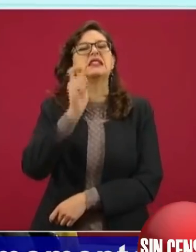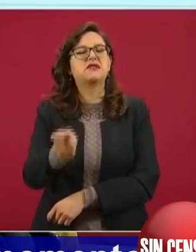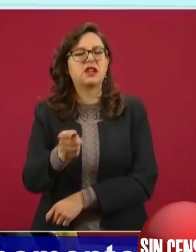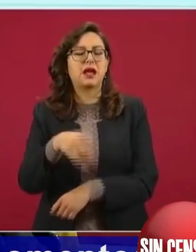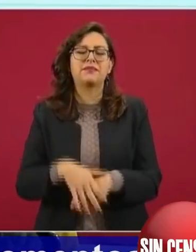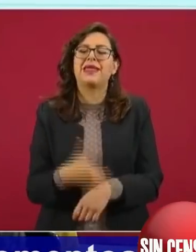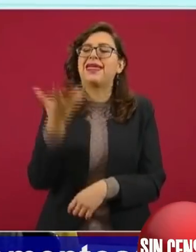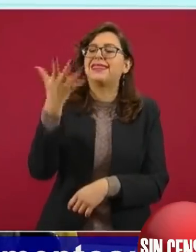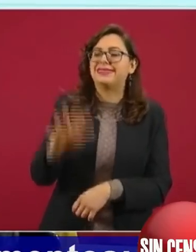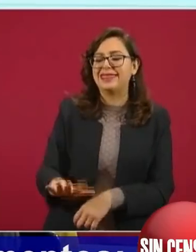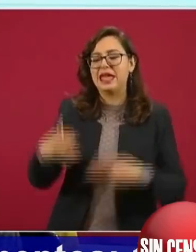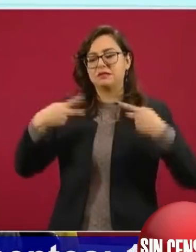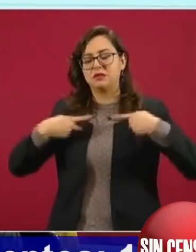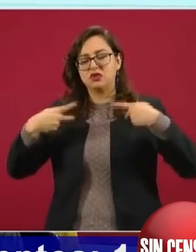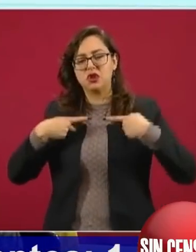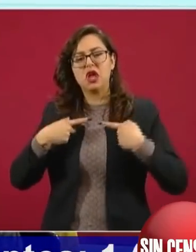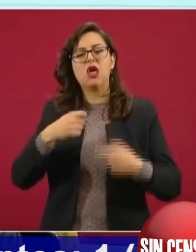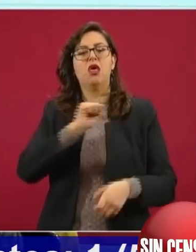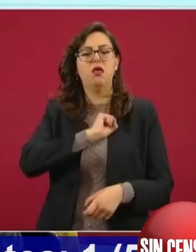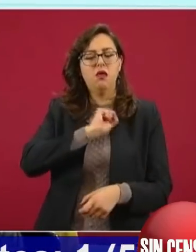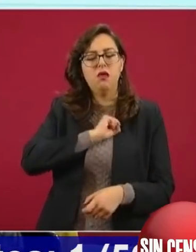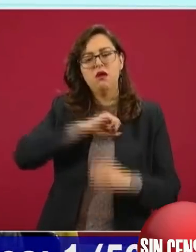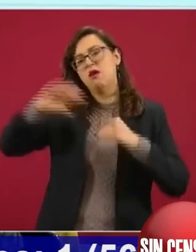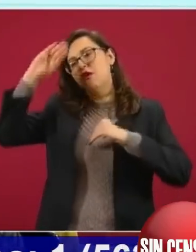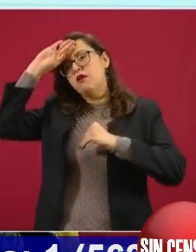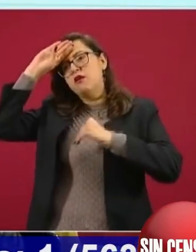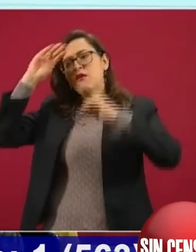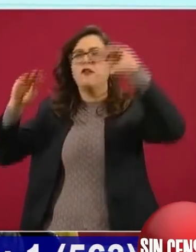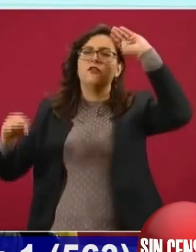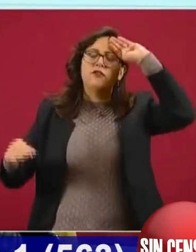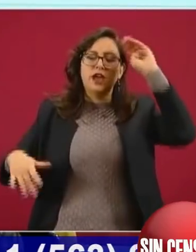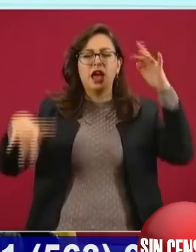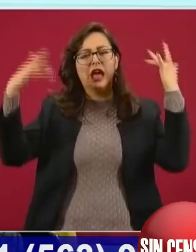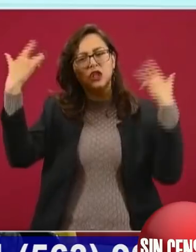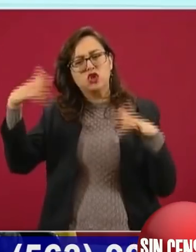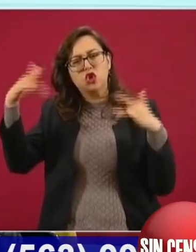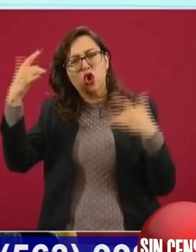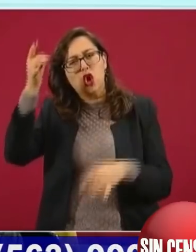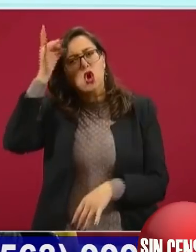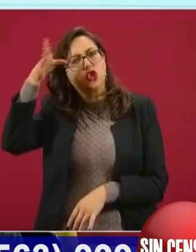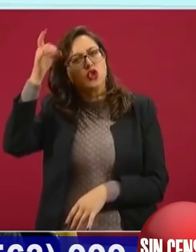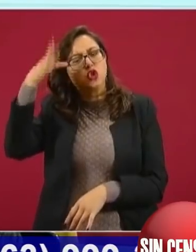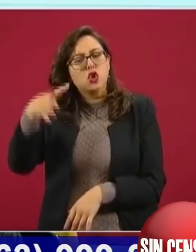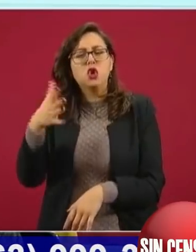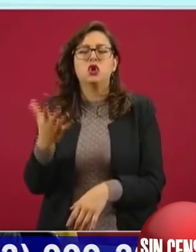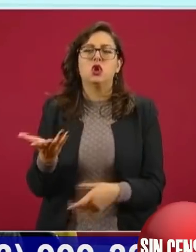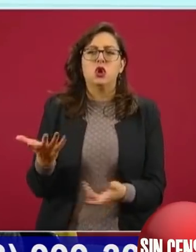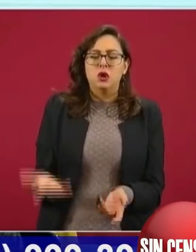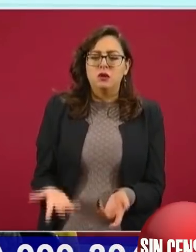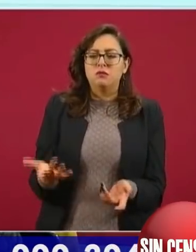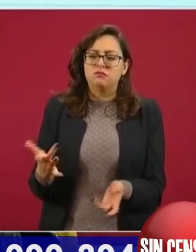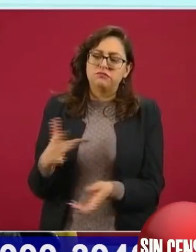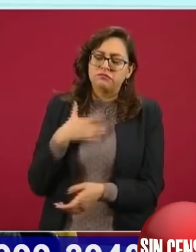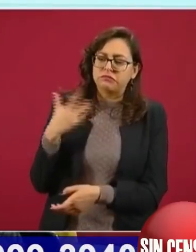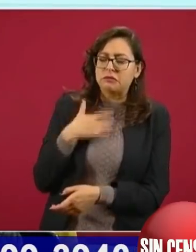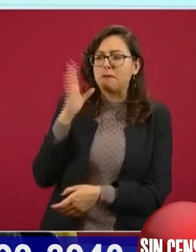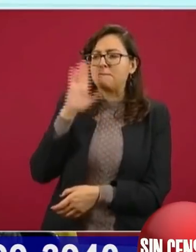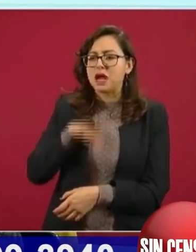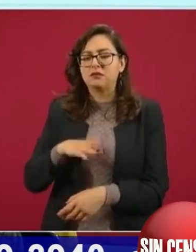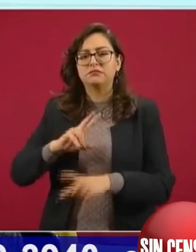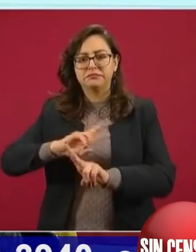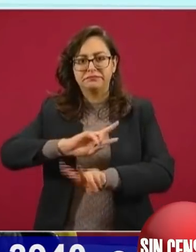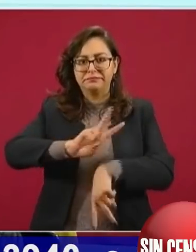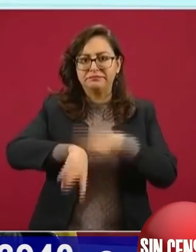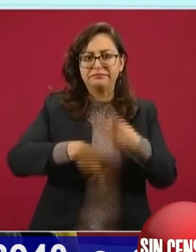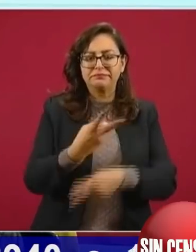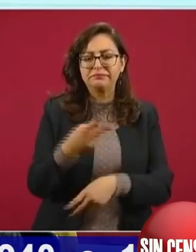que tienen tos, fiebre, dolor de garganta, dolor de cabeza, que acuden a atención médica y se les toman muestras para diagnóstico, 4 de